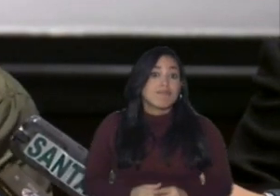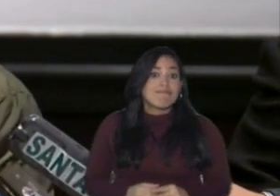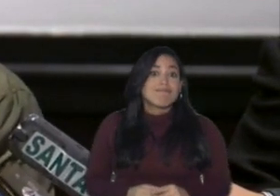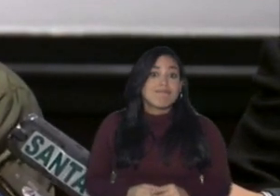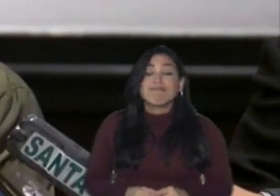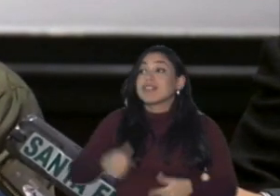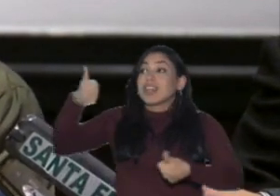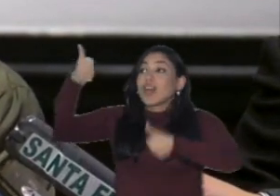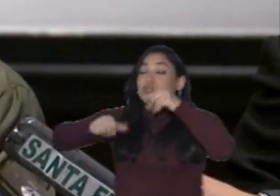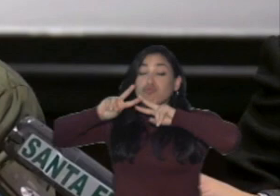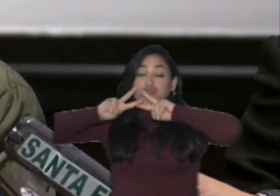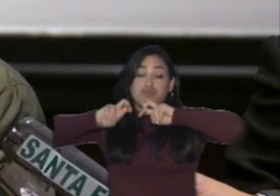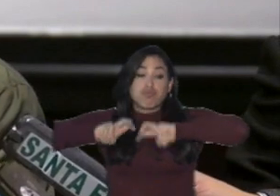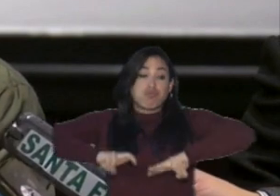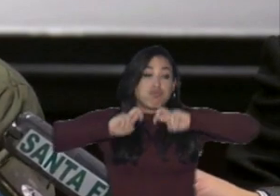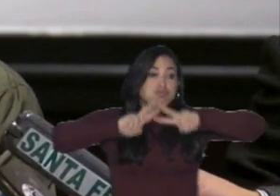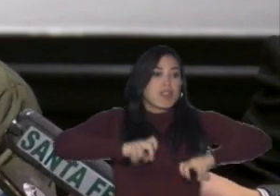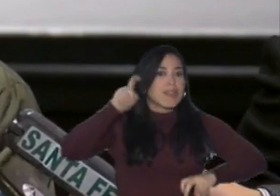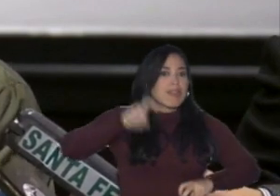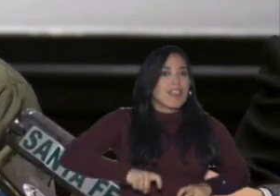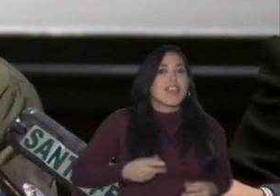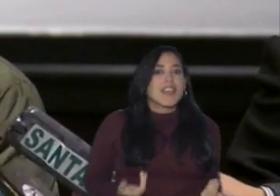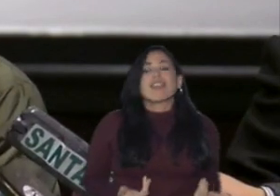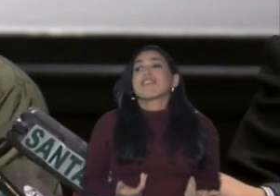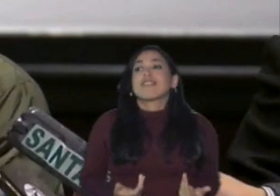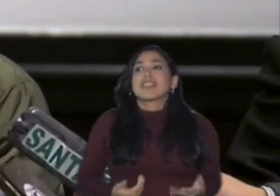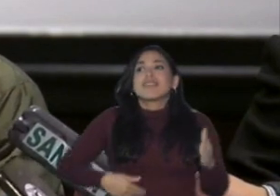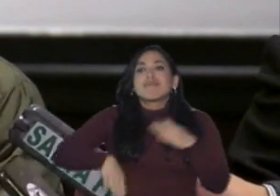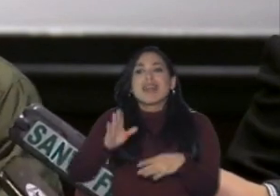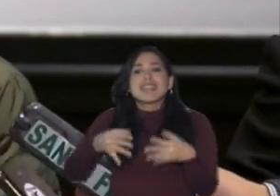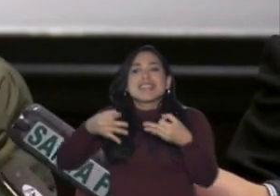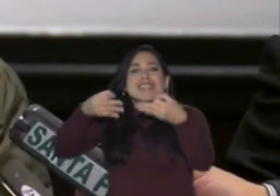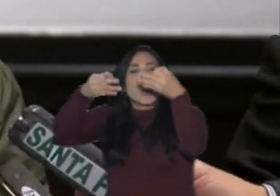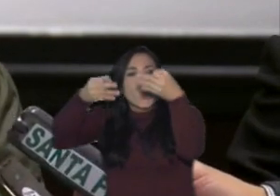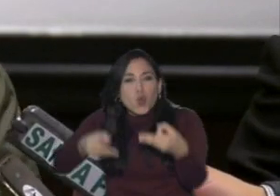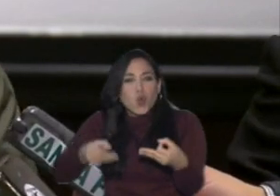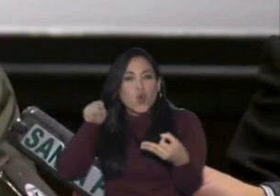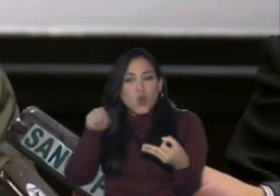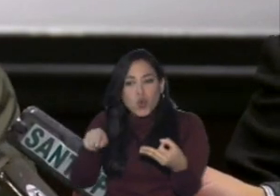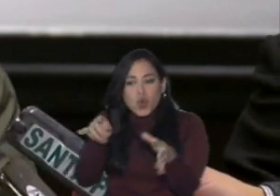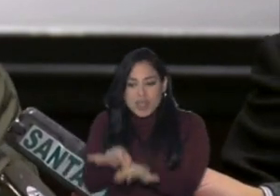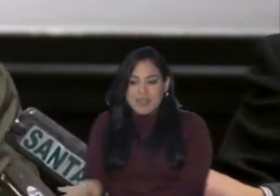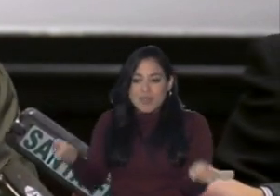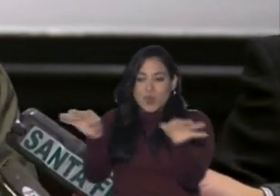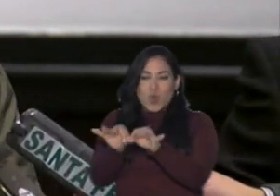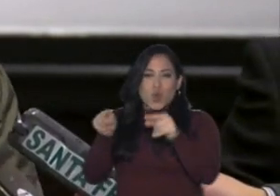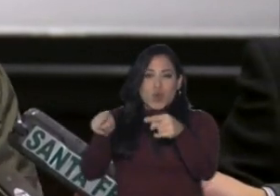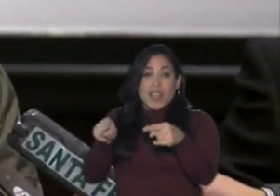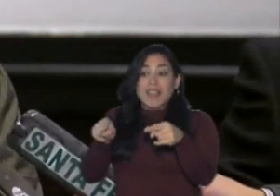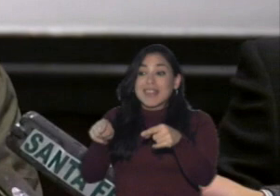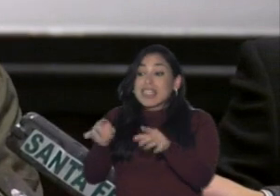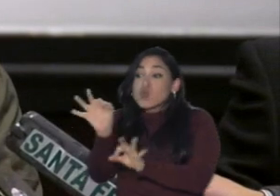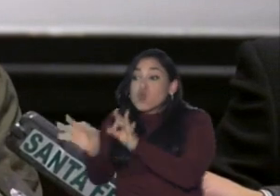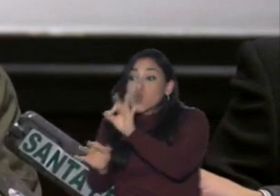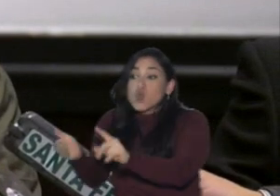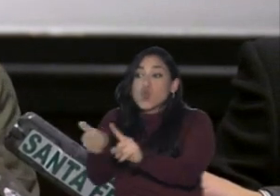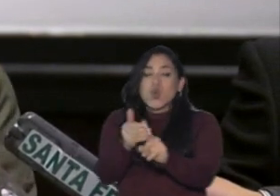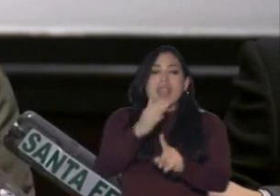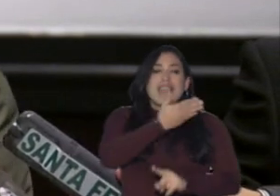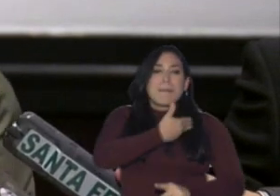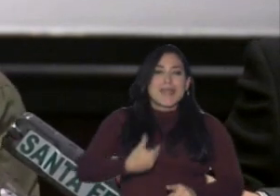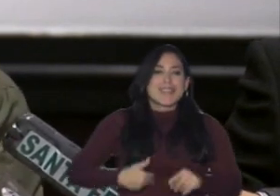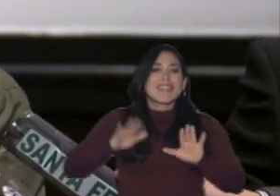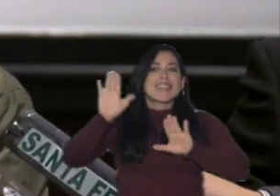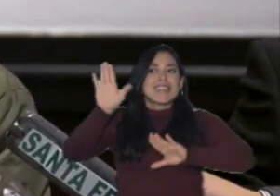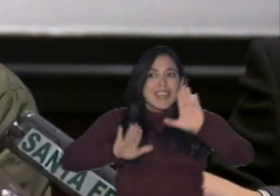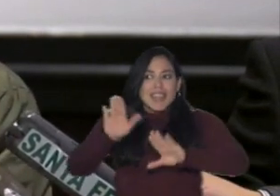que investiguen y que preserven la seguridad del candidato, de